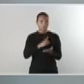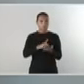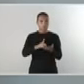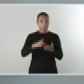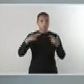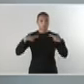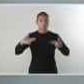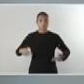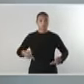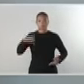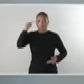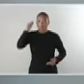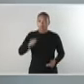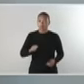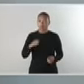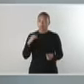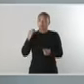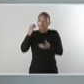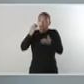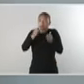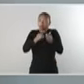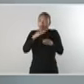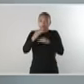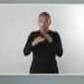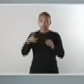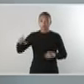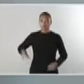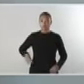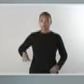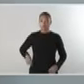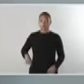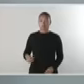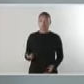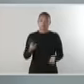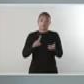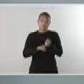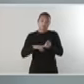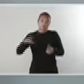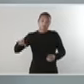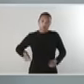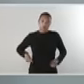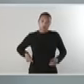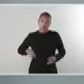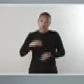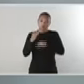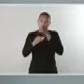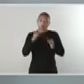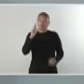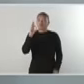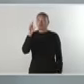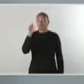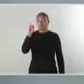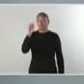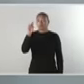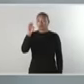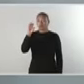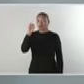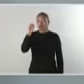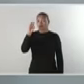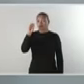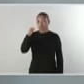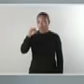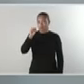una obligación de los gobernantes en mi gobierno los fideicomisos serán